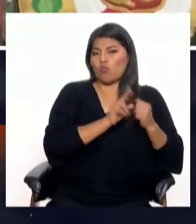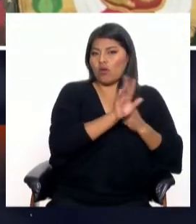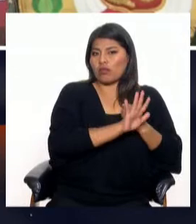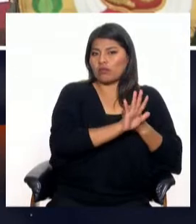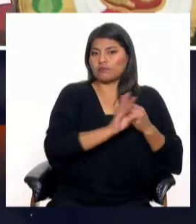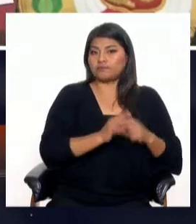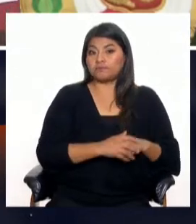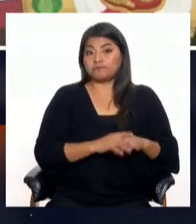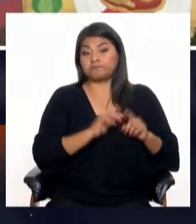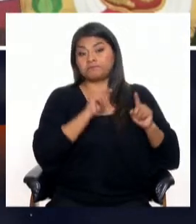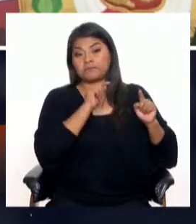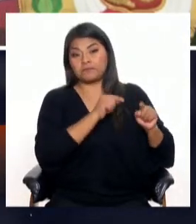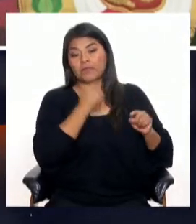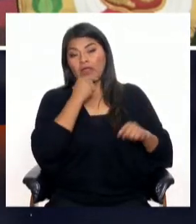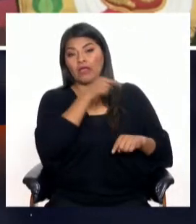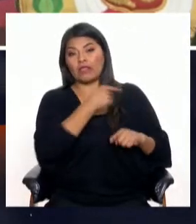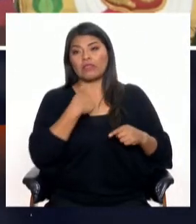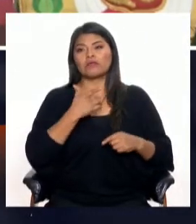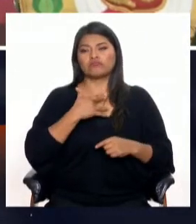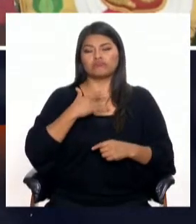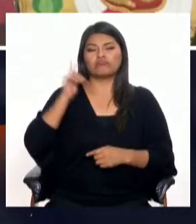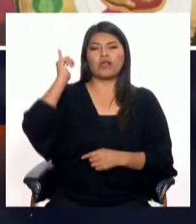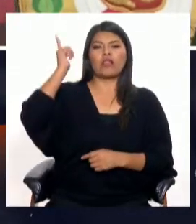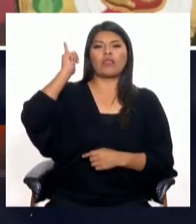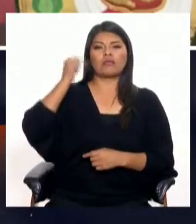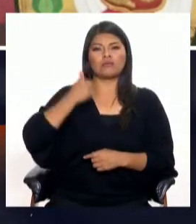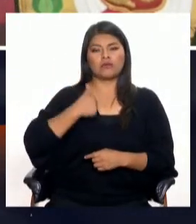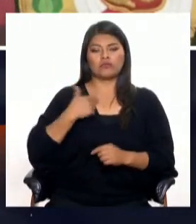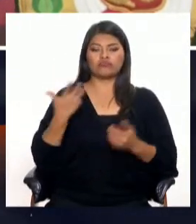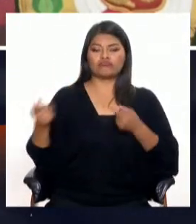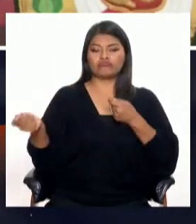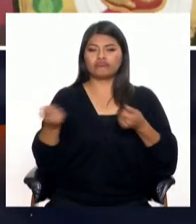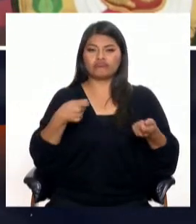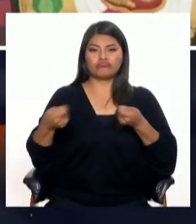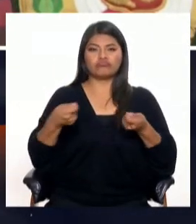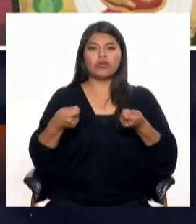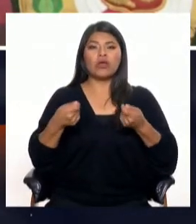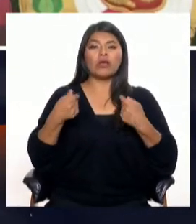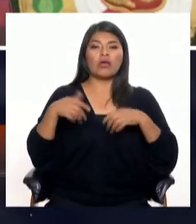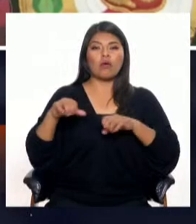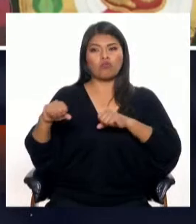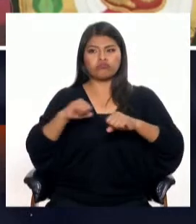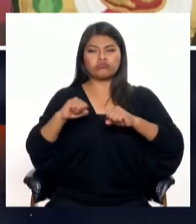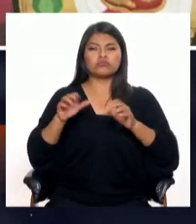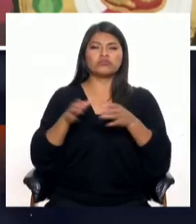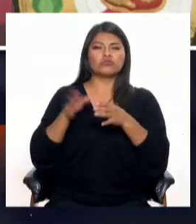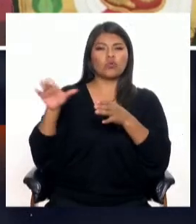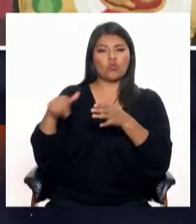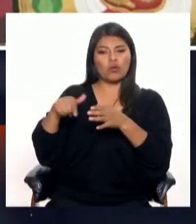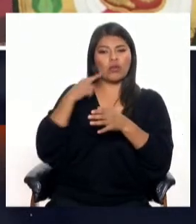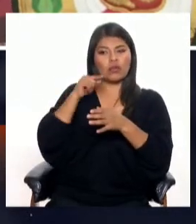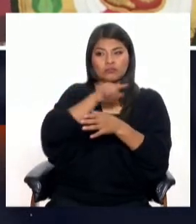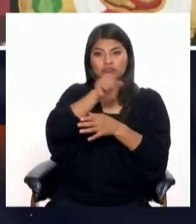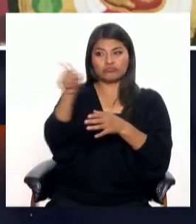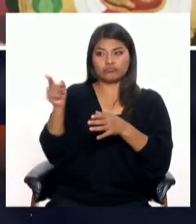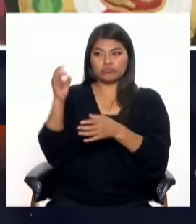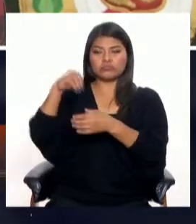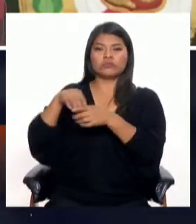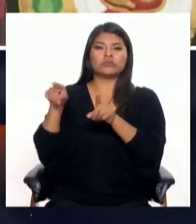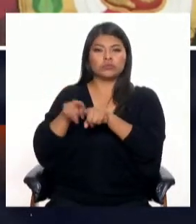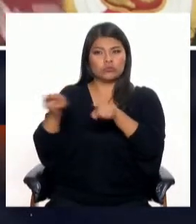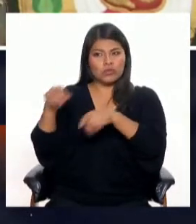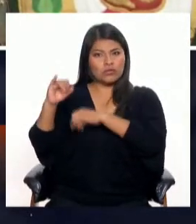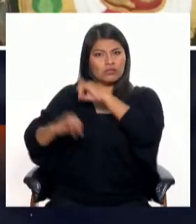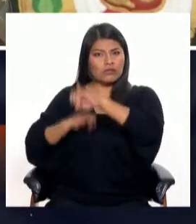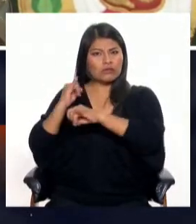la convicción de que él era el líder de una organización y que todos los involucrados eran parte de esta organización criminal dedicada al tráfico